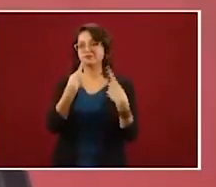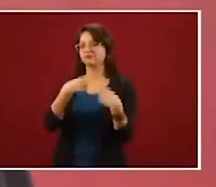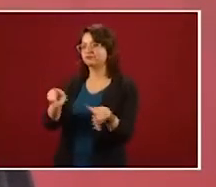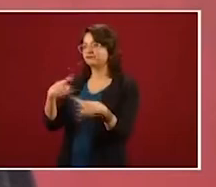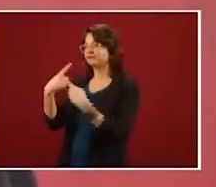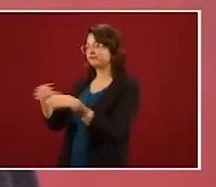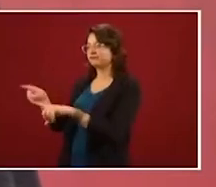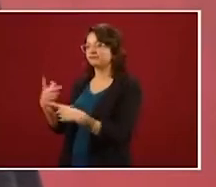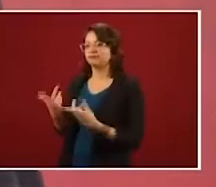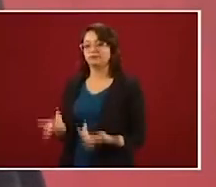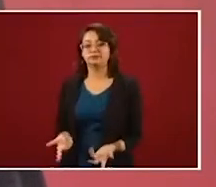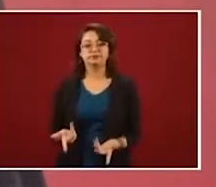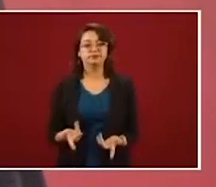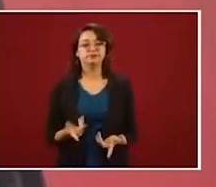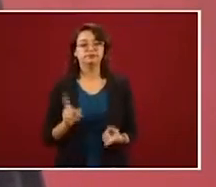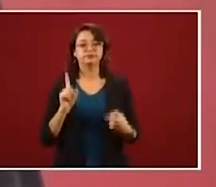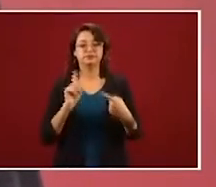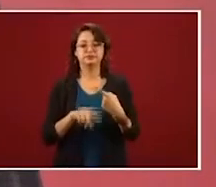En el caso del Universal,